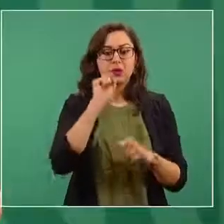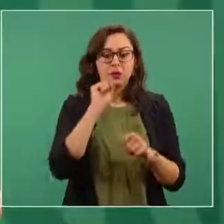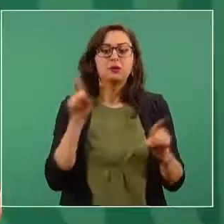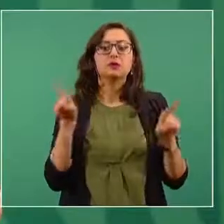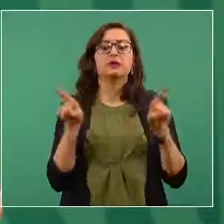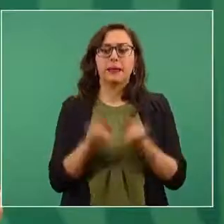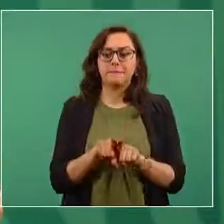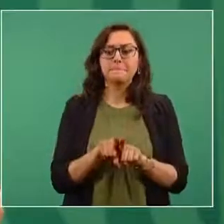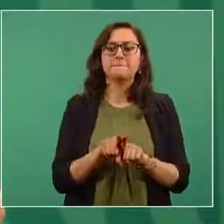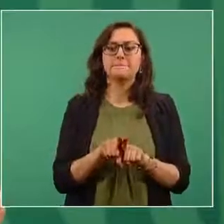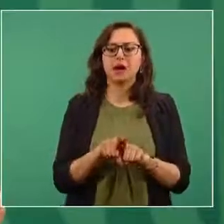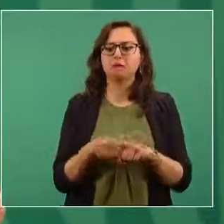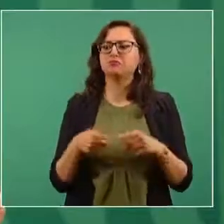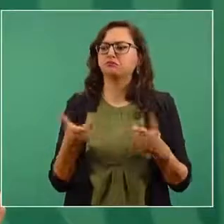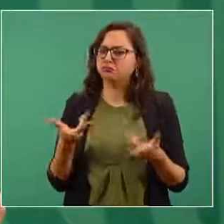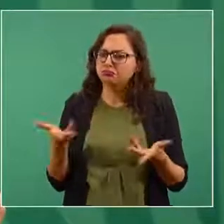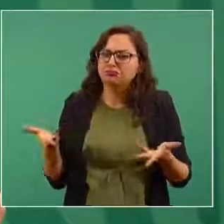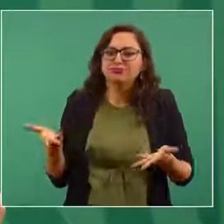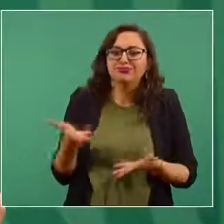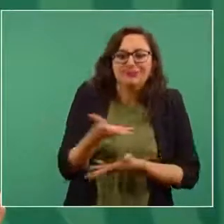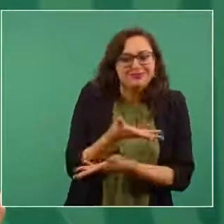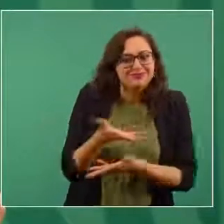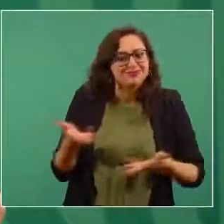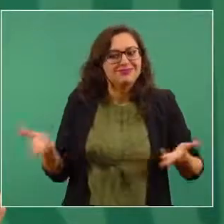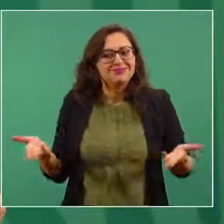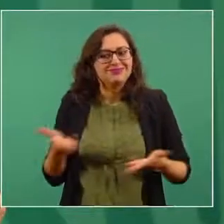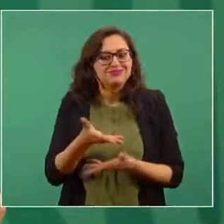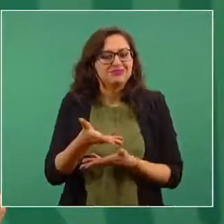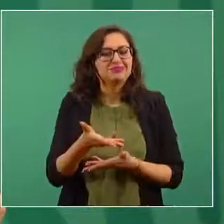momentos de colaboración,